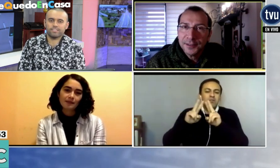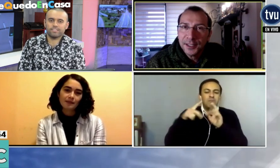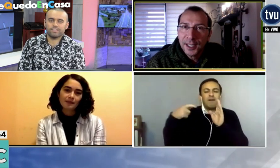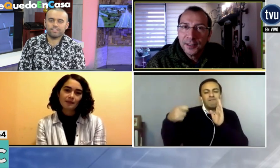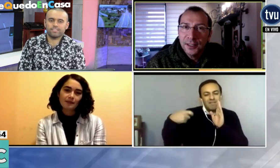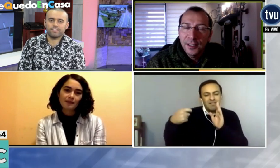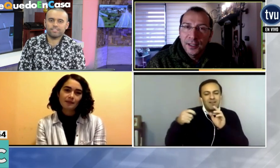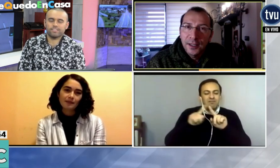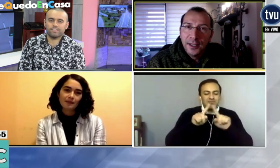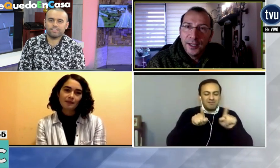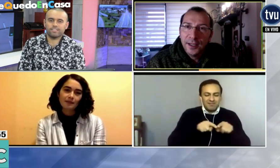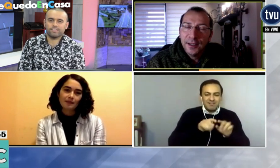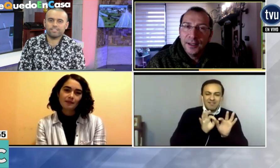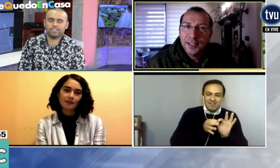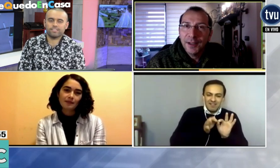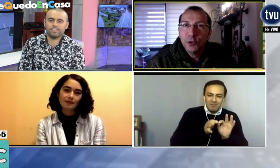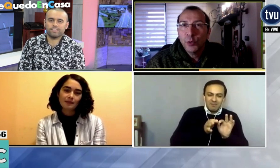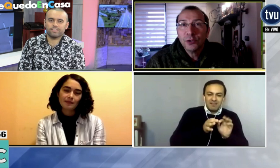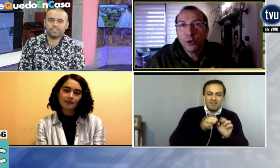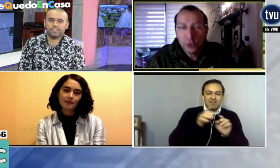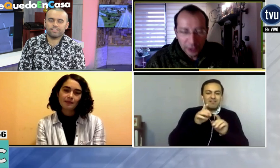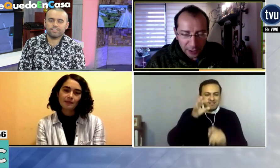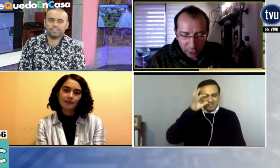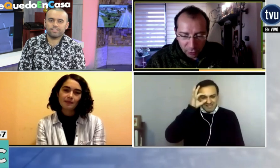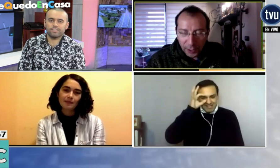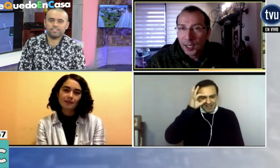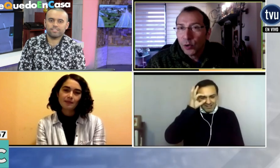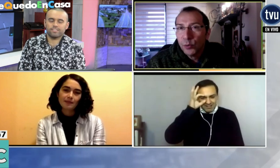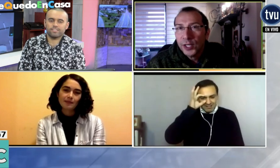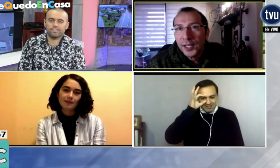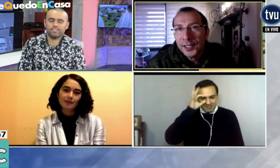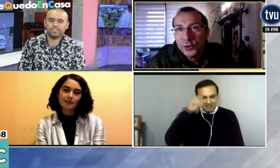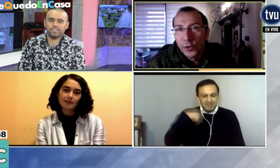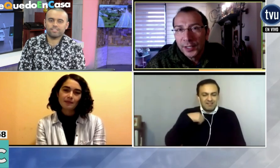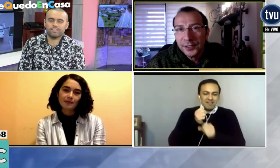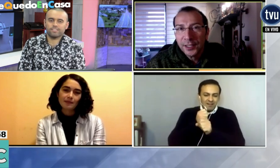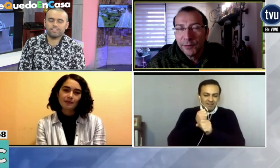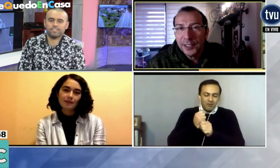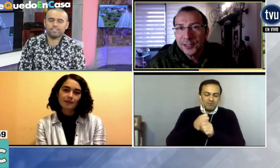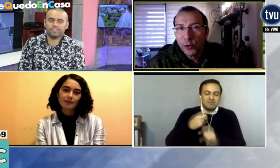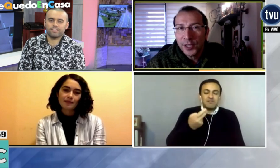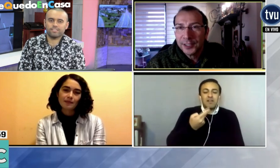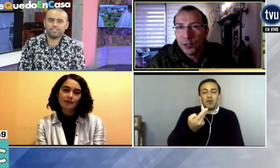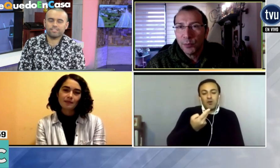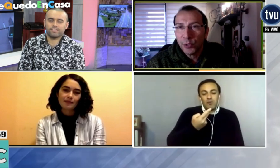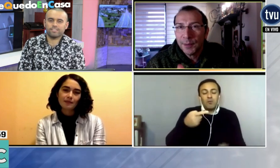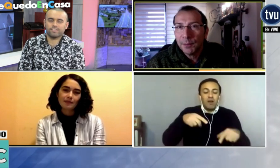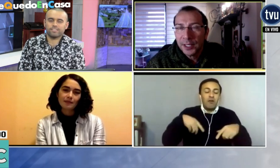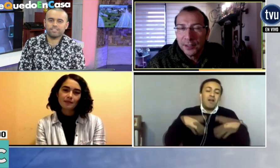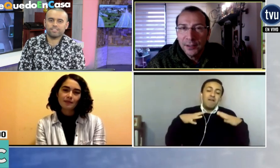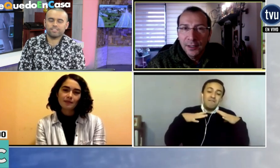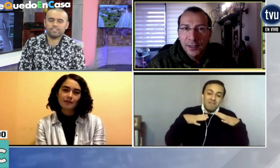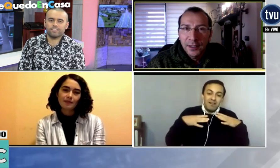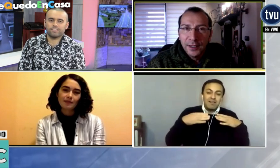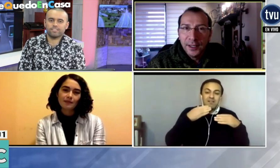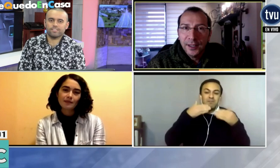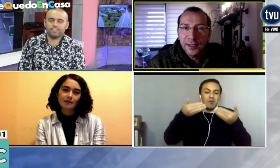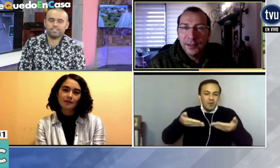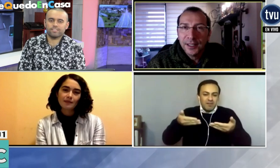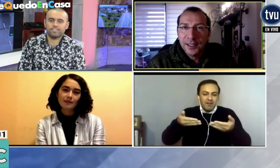iniciativas del CICAT llevando nuestro contenido a la comunidad sorda. Así que feliz de hoy día tener un programa también